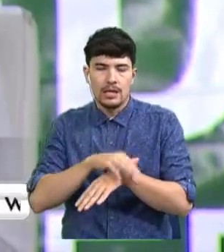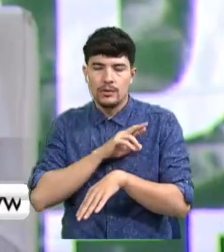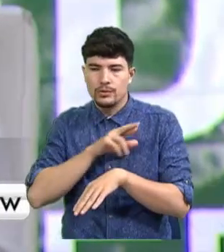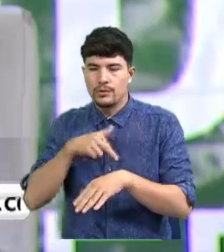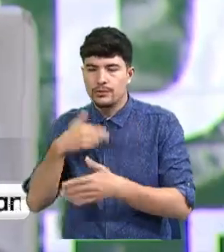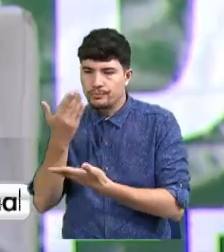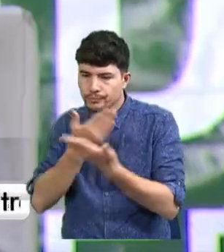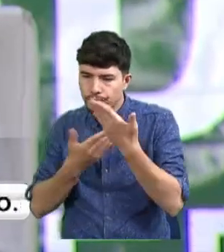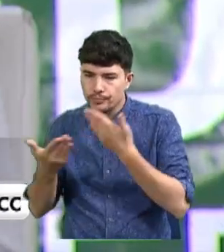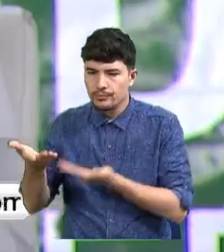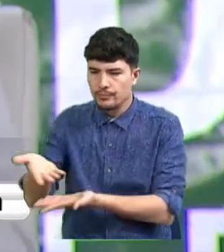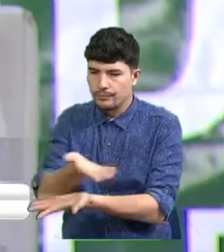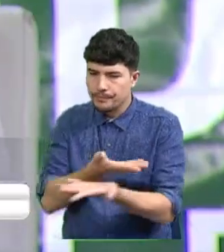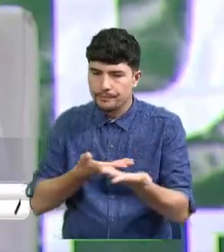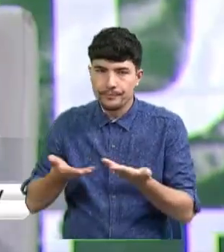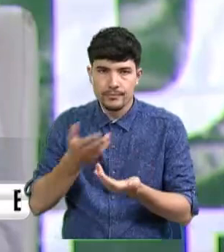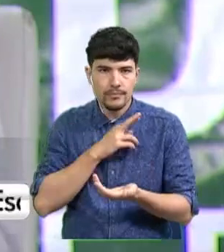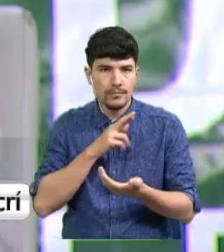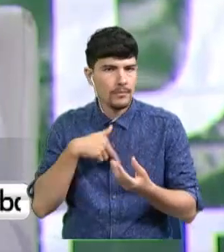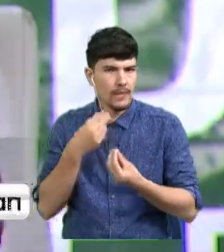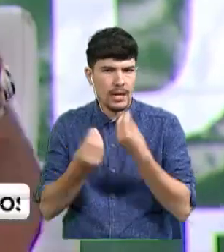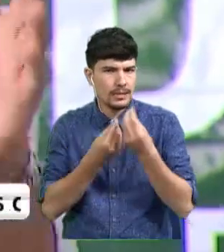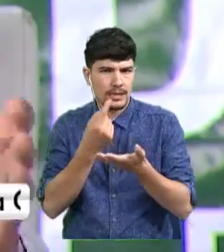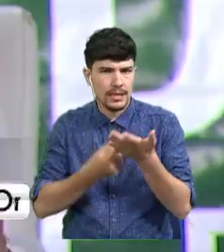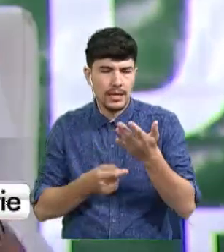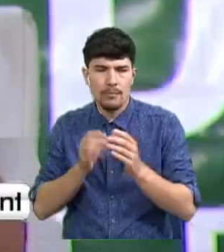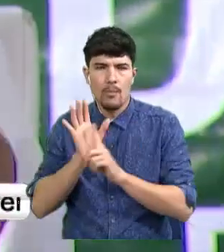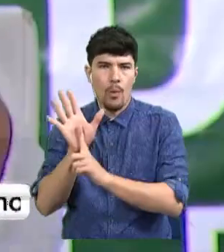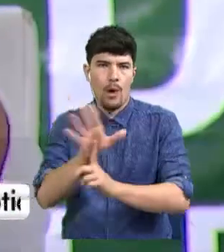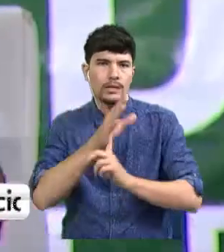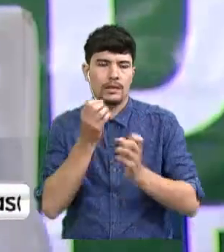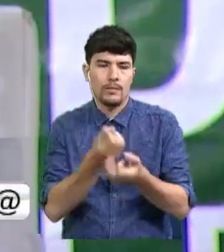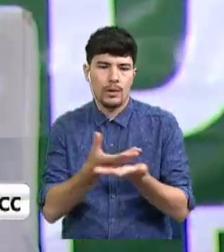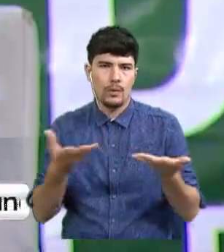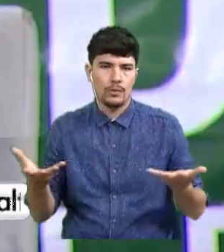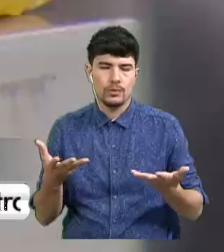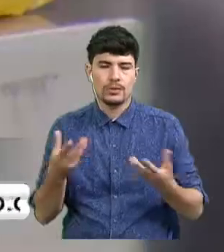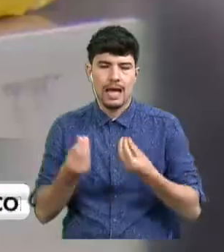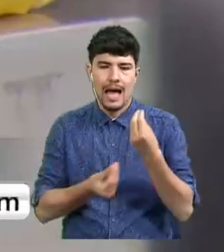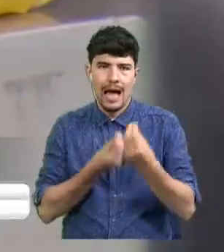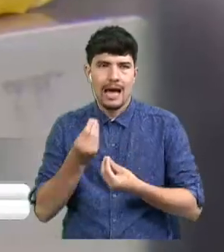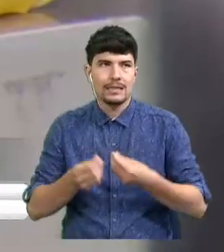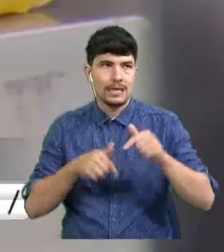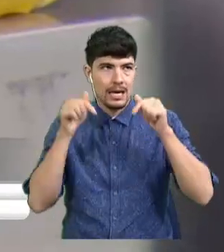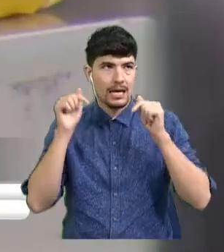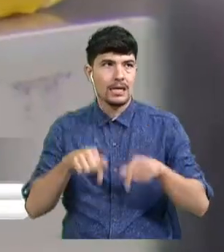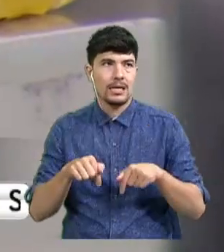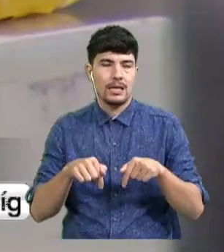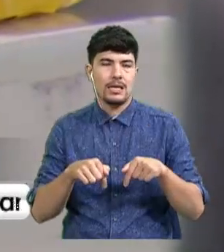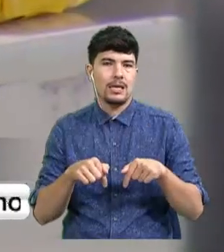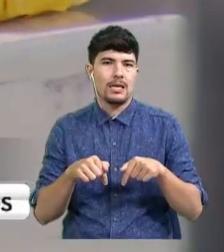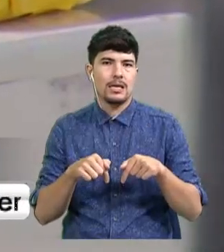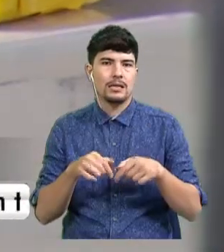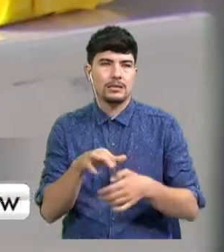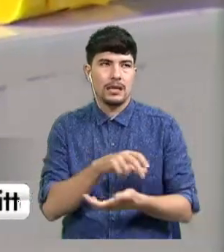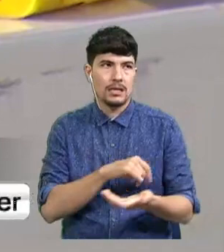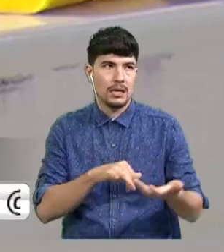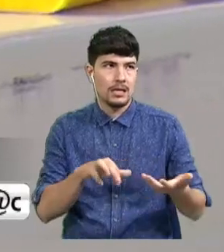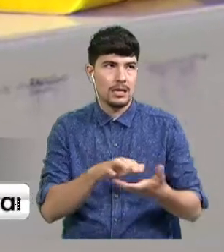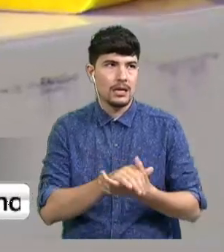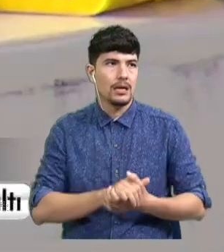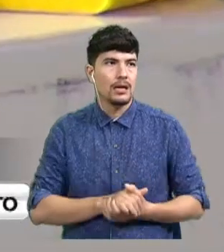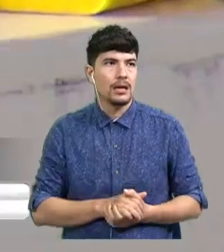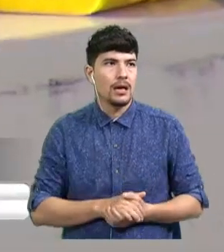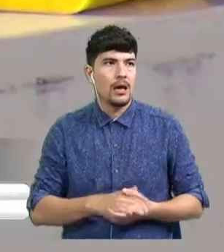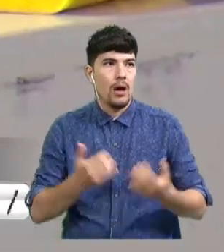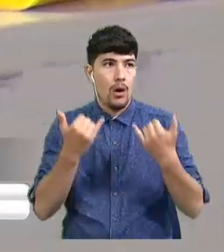Santander. ¿Qué estamos haciendo nosotros? Visibilizando los productos elaborados, el valor agregado a las materias primas que se tienen en Santander. Y